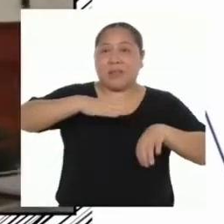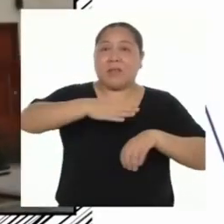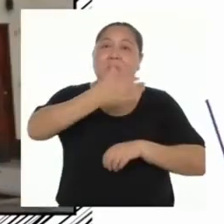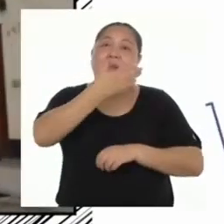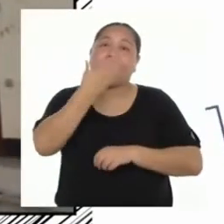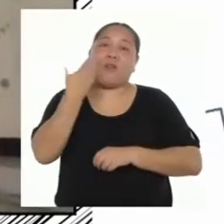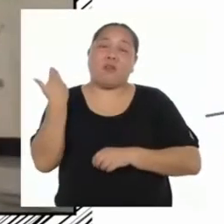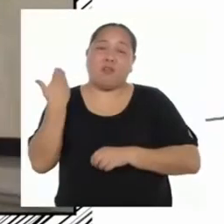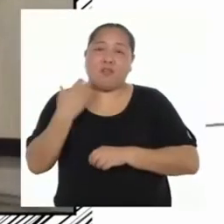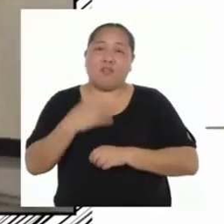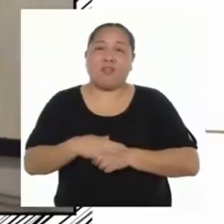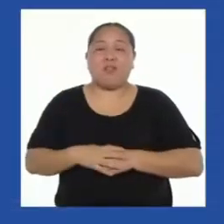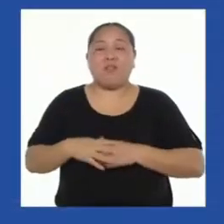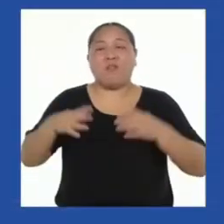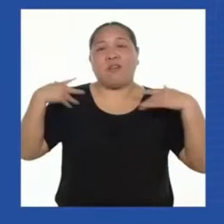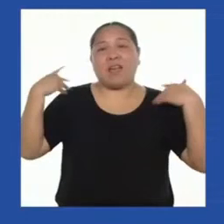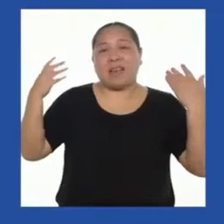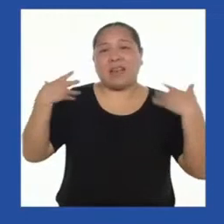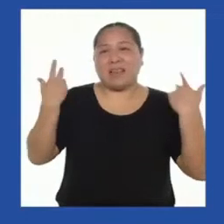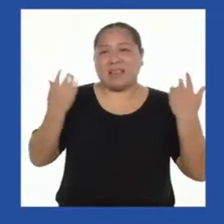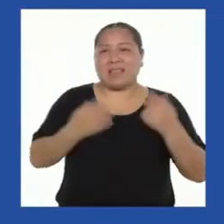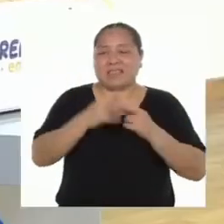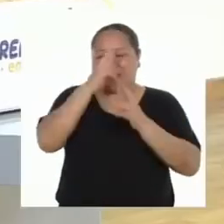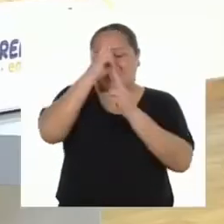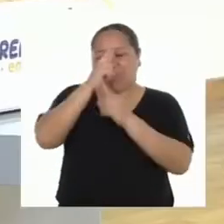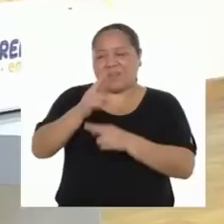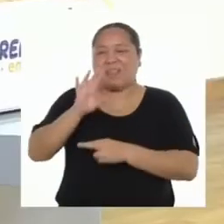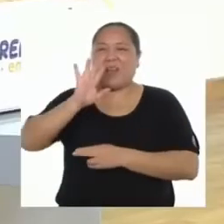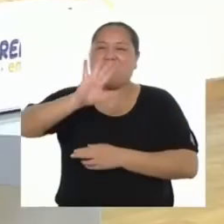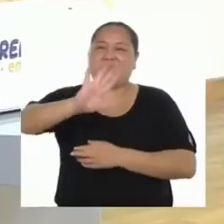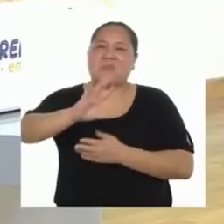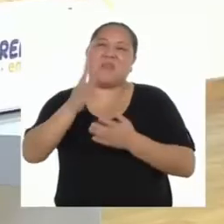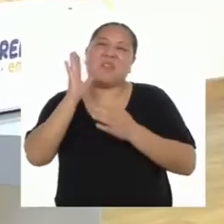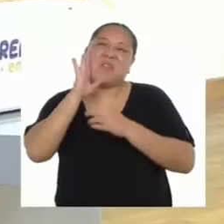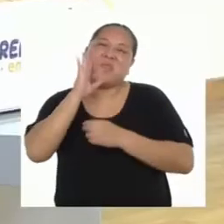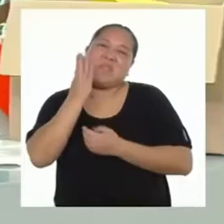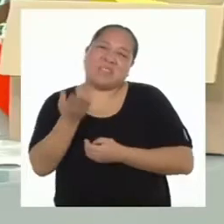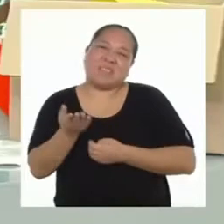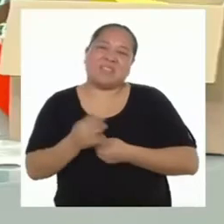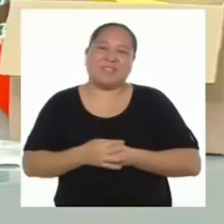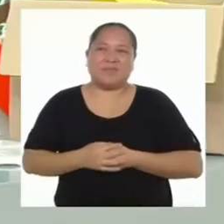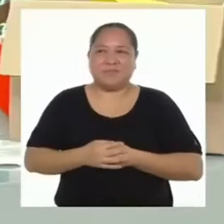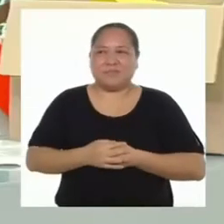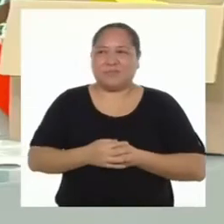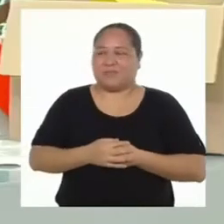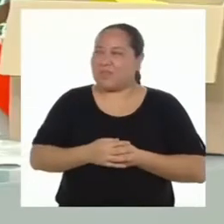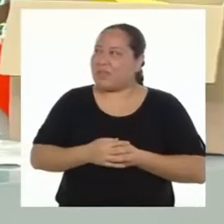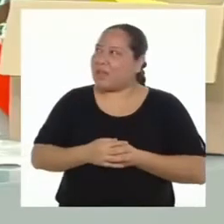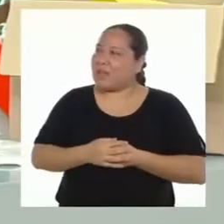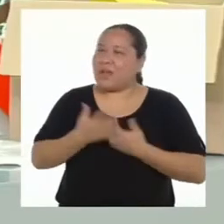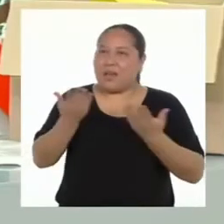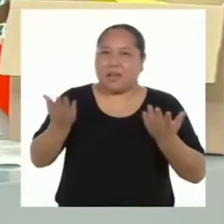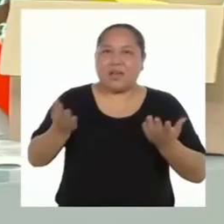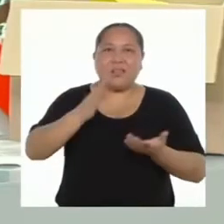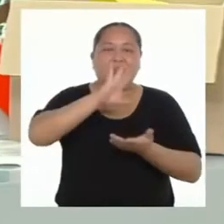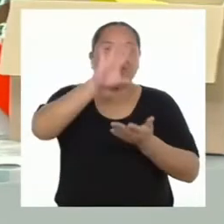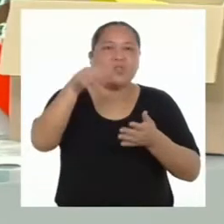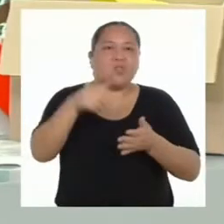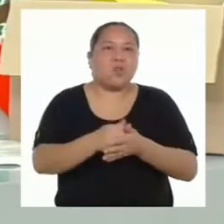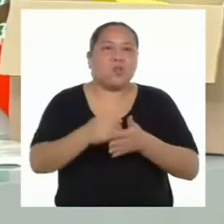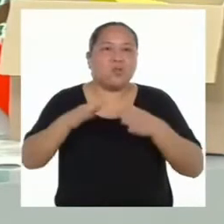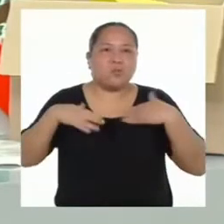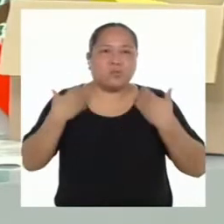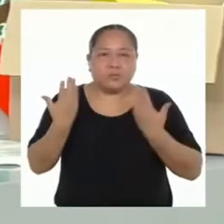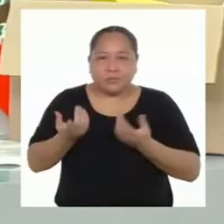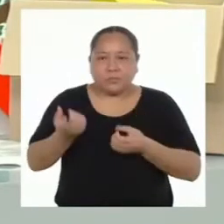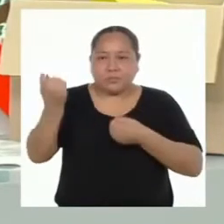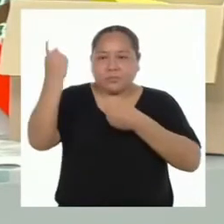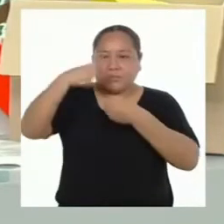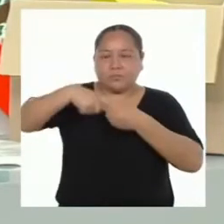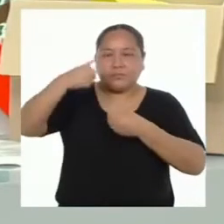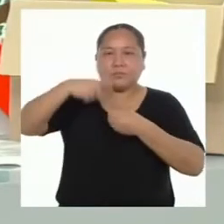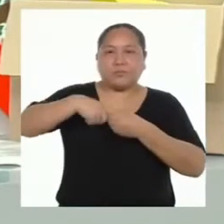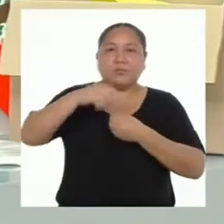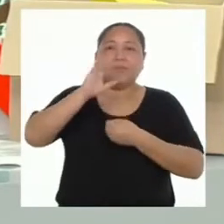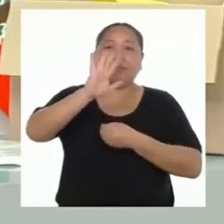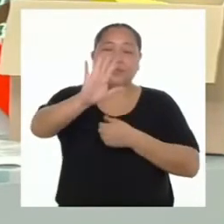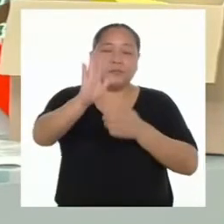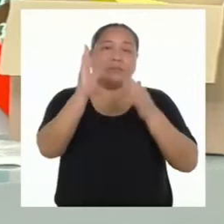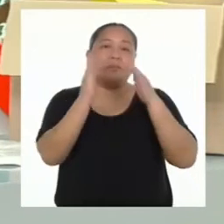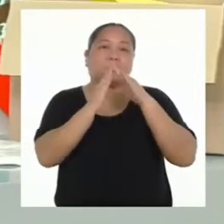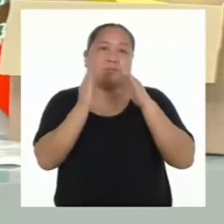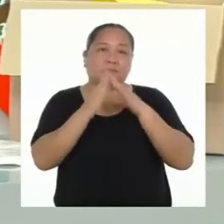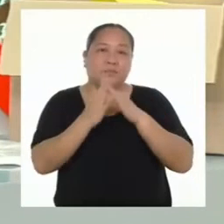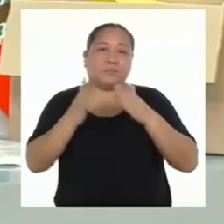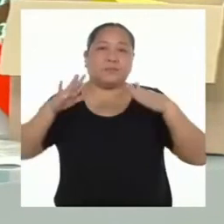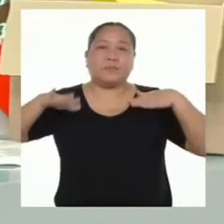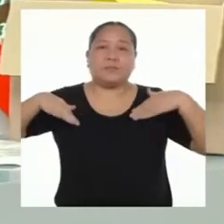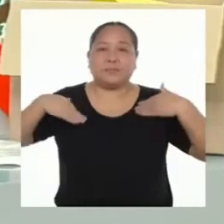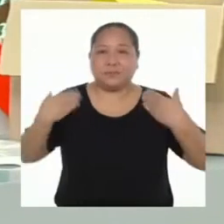más digno, más respetable para tu basurita. Entonces, todas y todos podemos involucrarnos desde nuestras